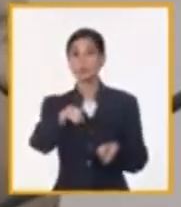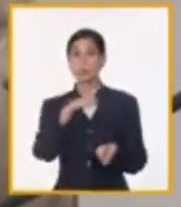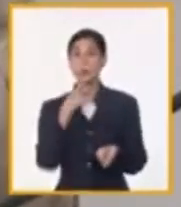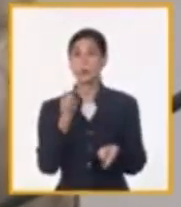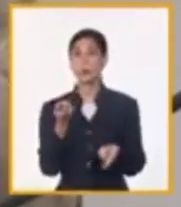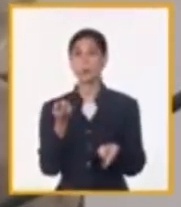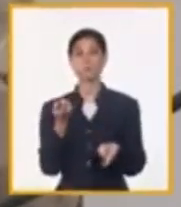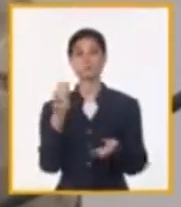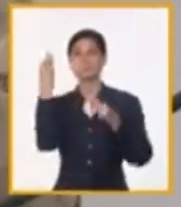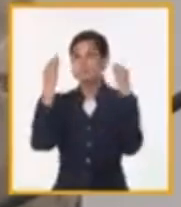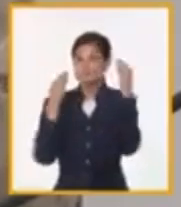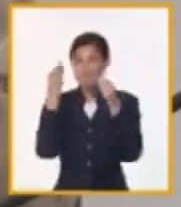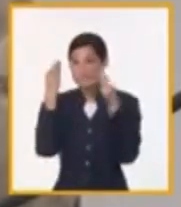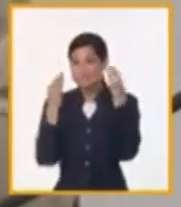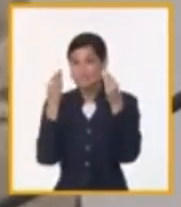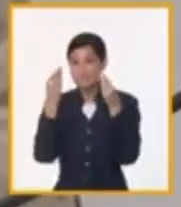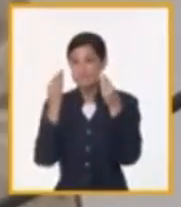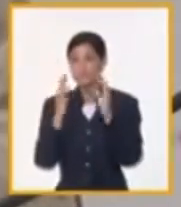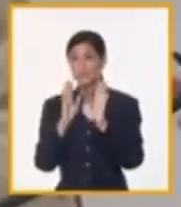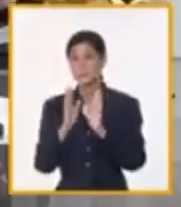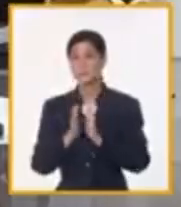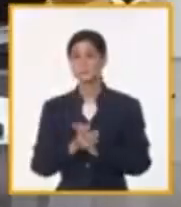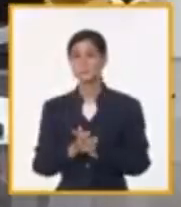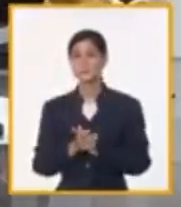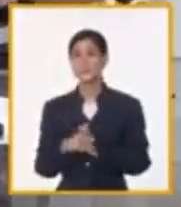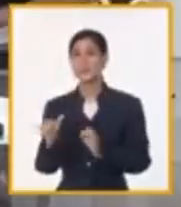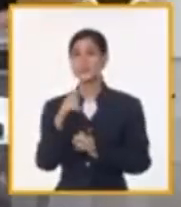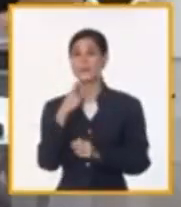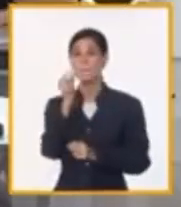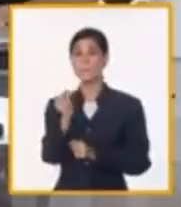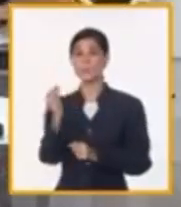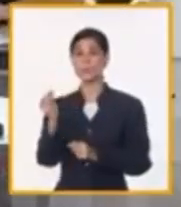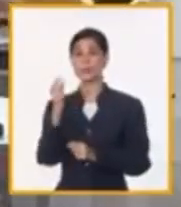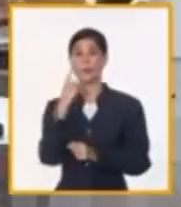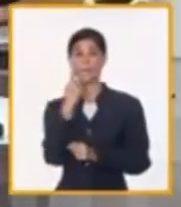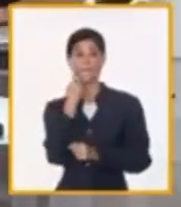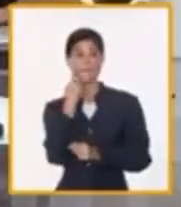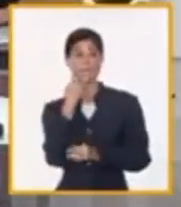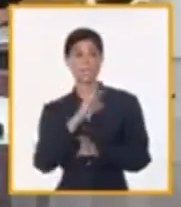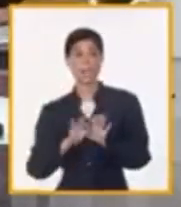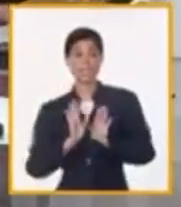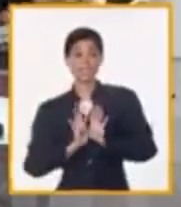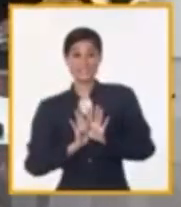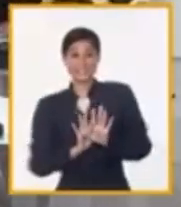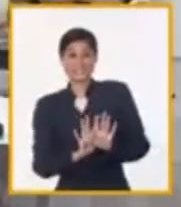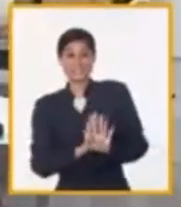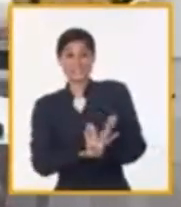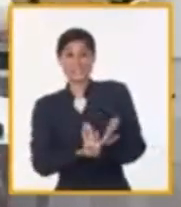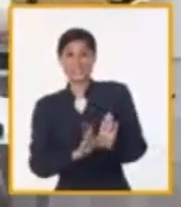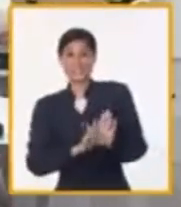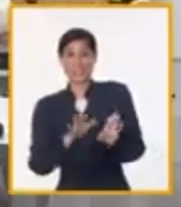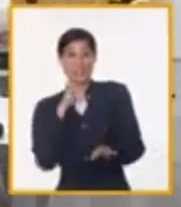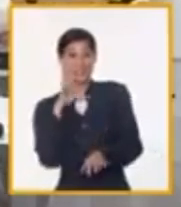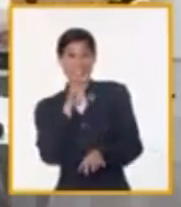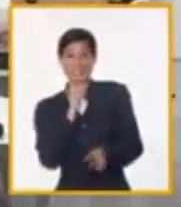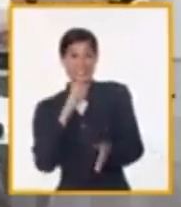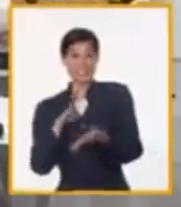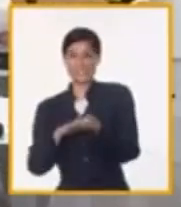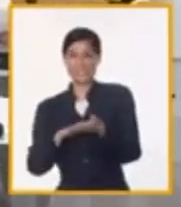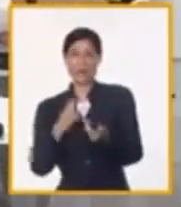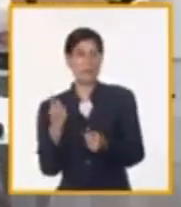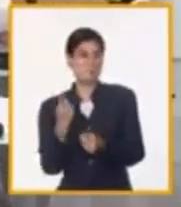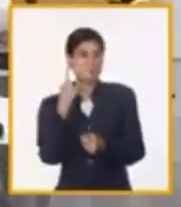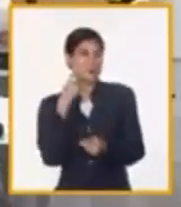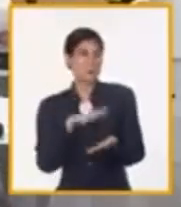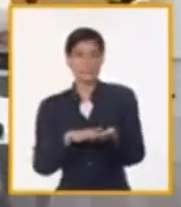causa una reacción y causa una reacción a la gente es de que es tan criminal que el rechazo O sea no no quiero no quiero ir a hablar de eso ya